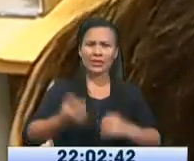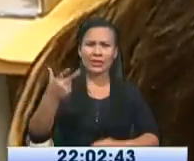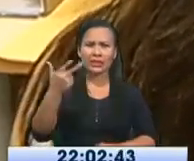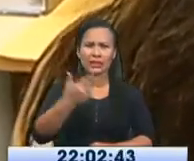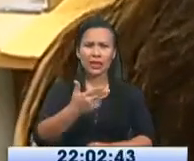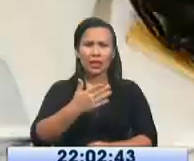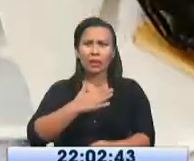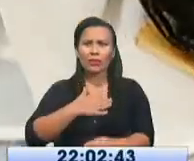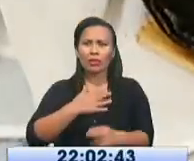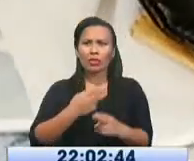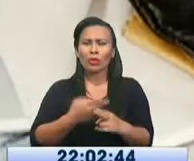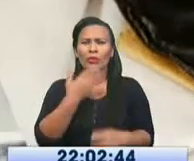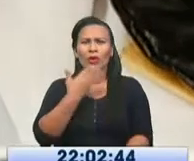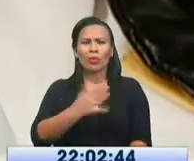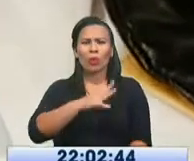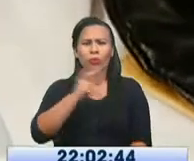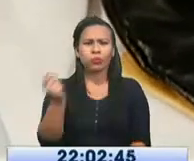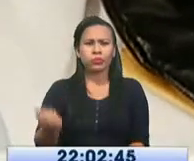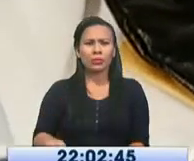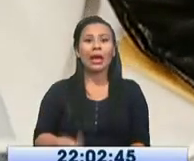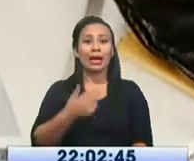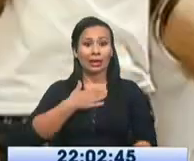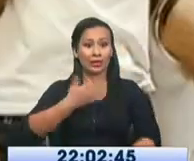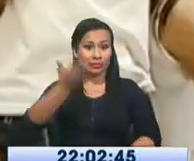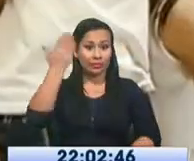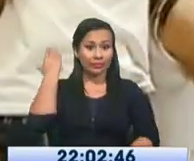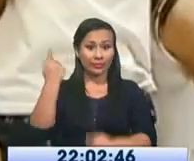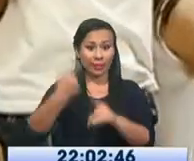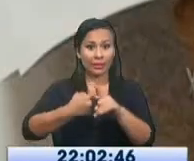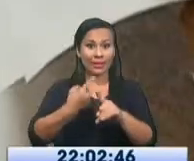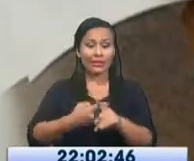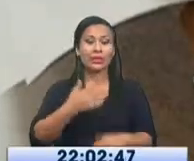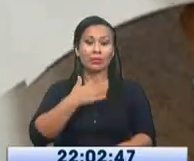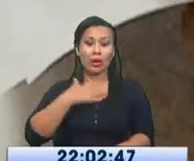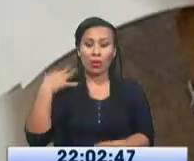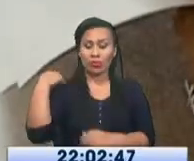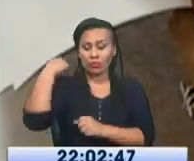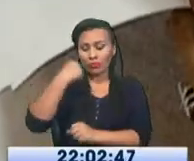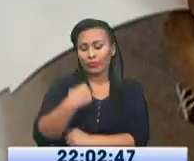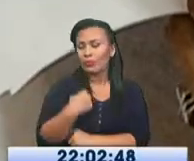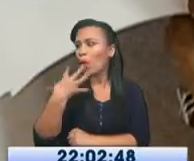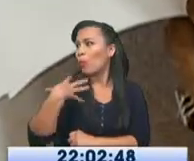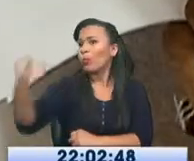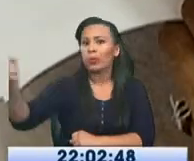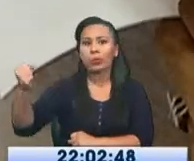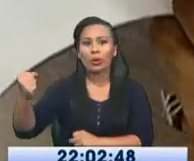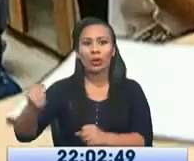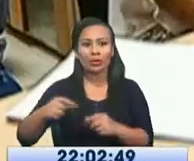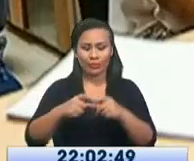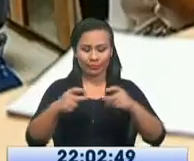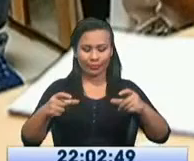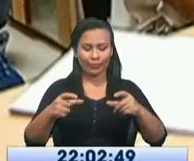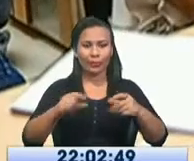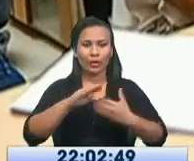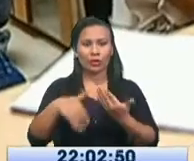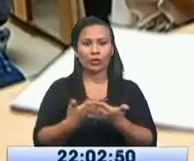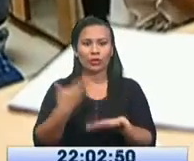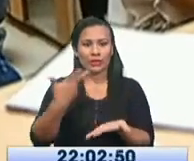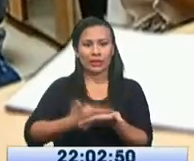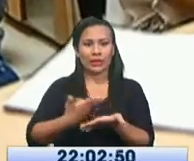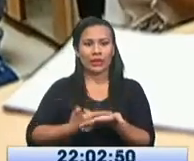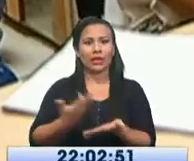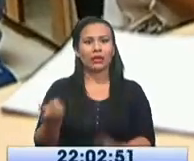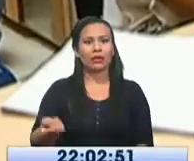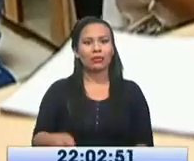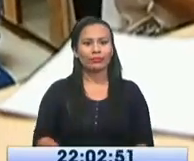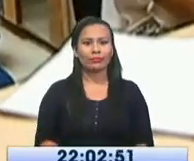a mi nombre. Ella asegura que hace varios meses atrás fue víctima de un robo en el cual se sustrajeron el talonario completo con 50